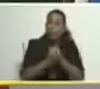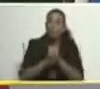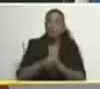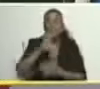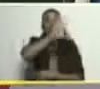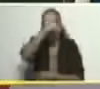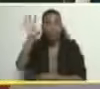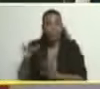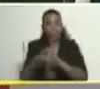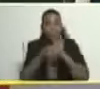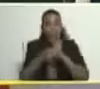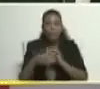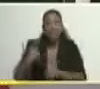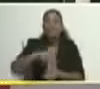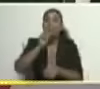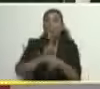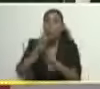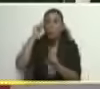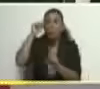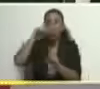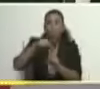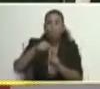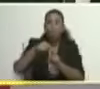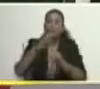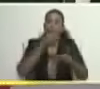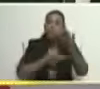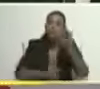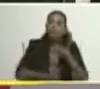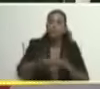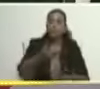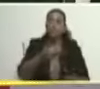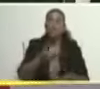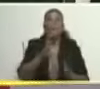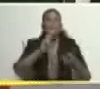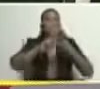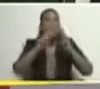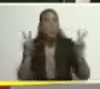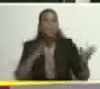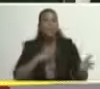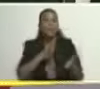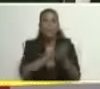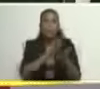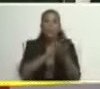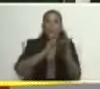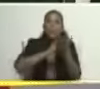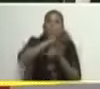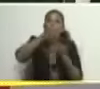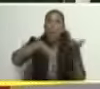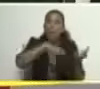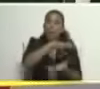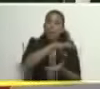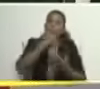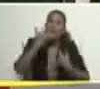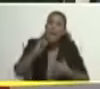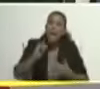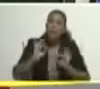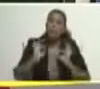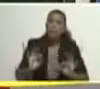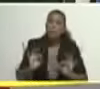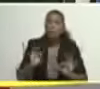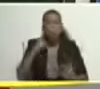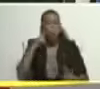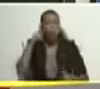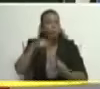las naciones, fundamentados en la coexistencia pacífica y la resolución de controversias, por lo